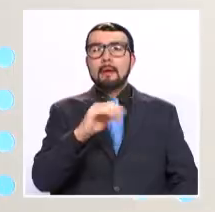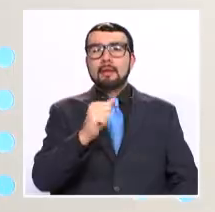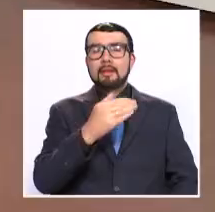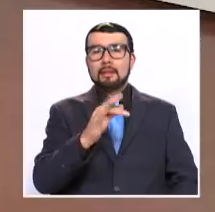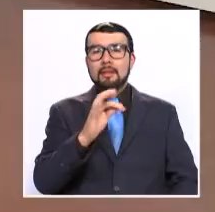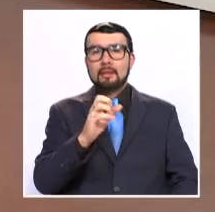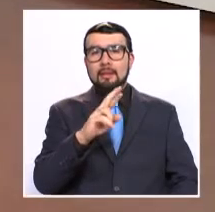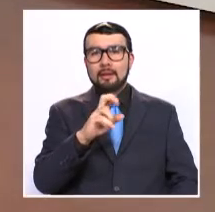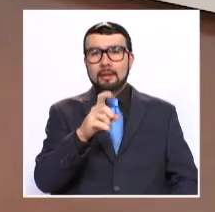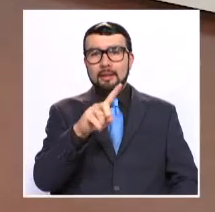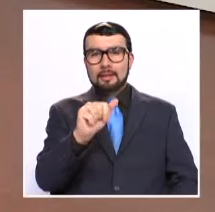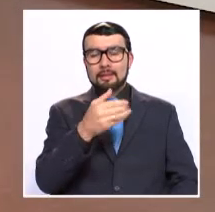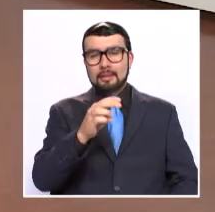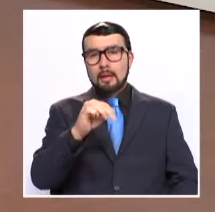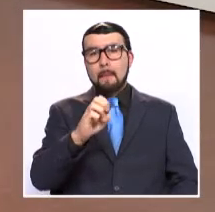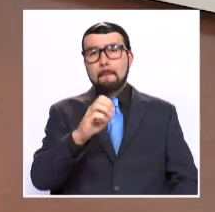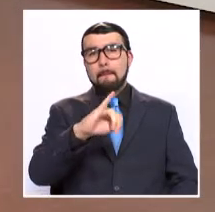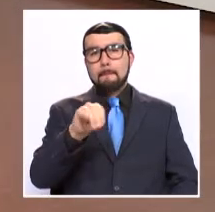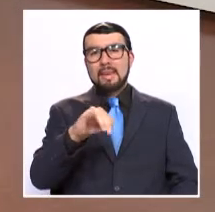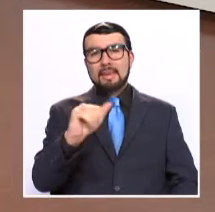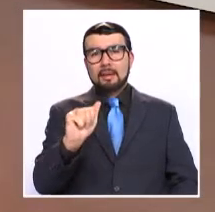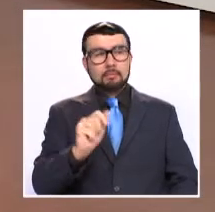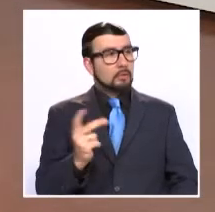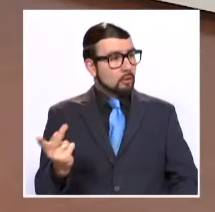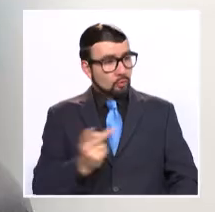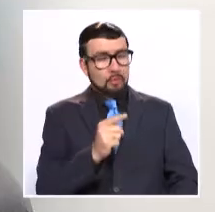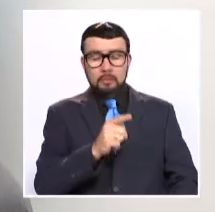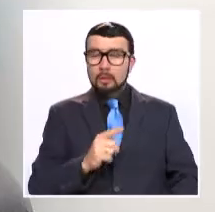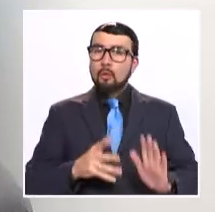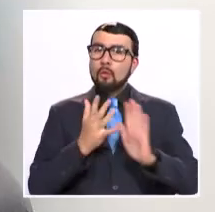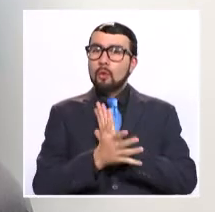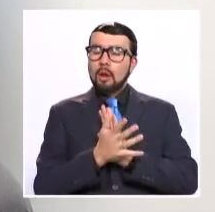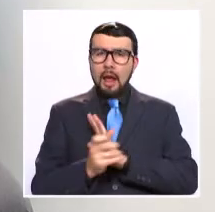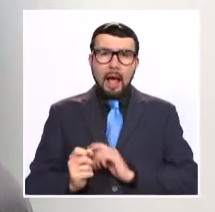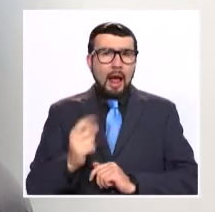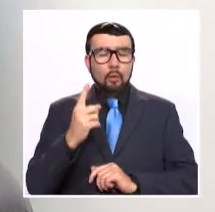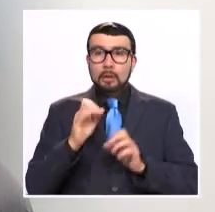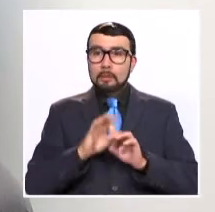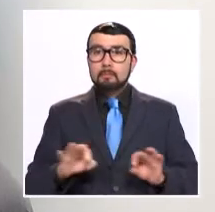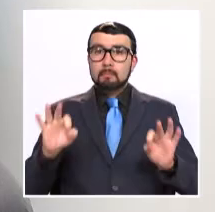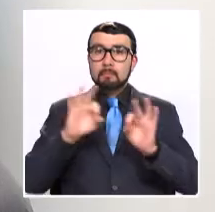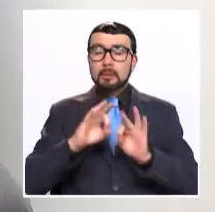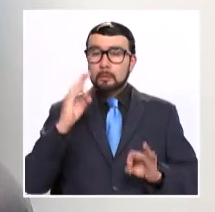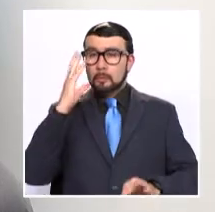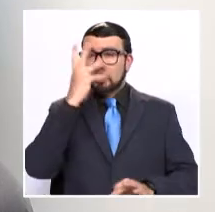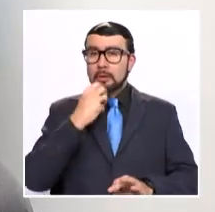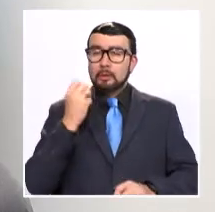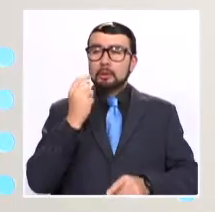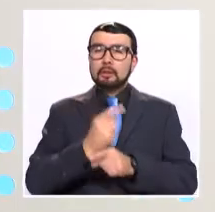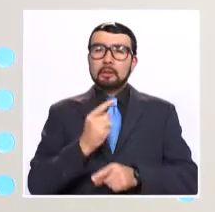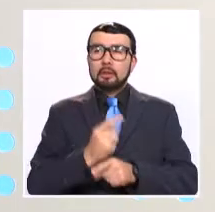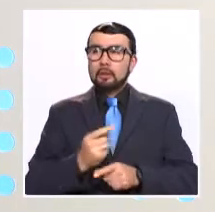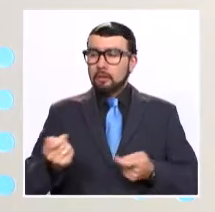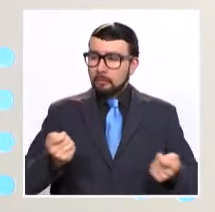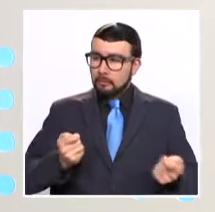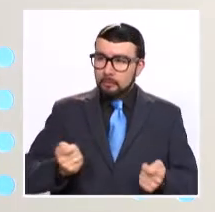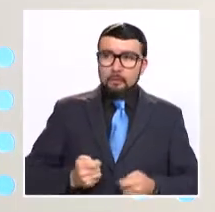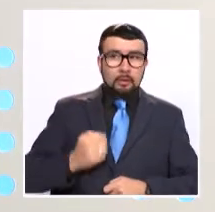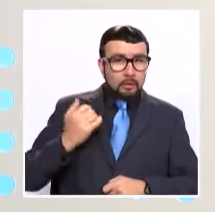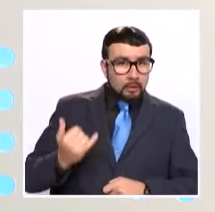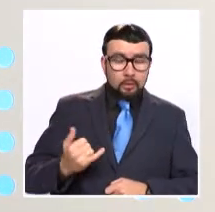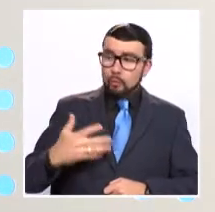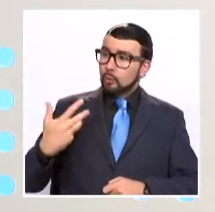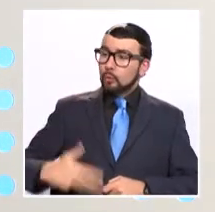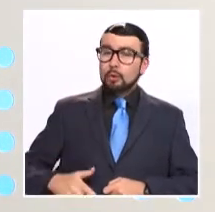Ellos nos van a contar un cuento muy interesante, muy bonito, de mucha ciencia, de mucha actualidad y